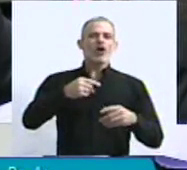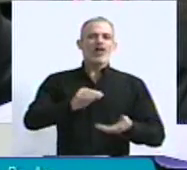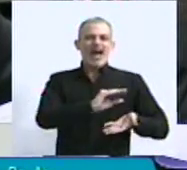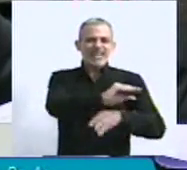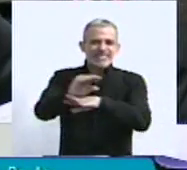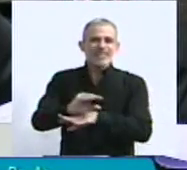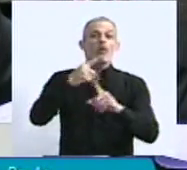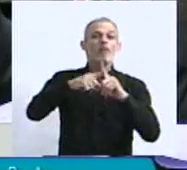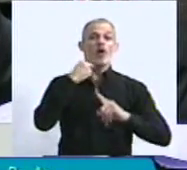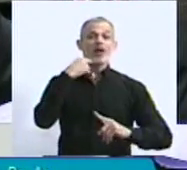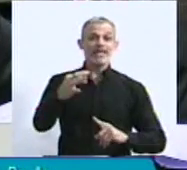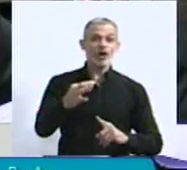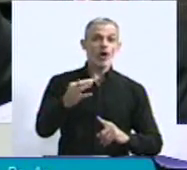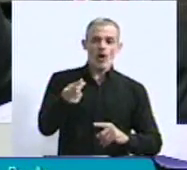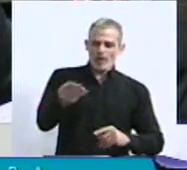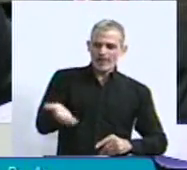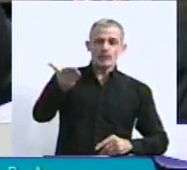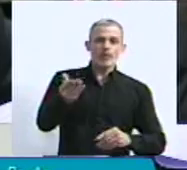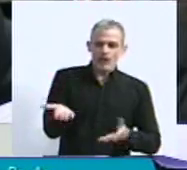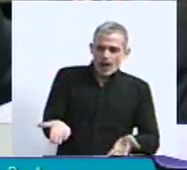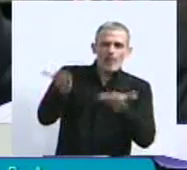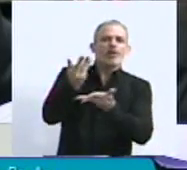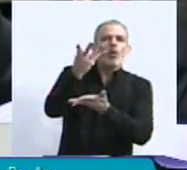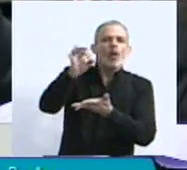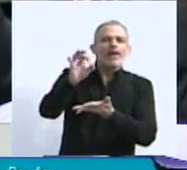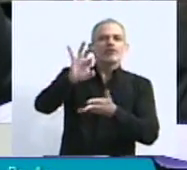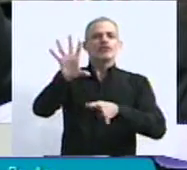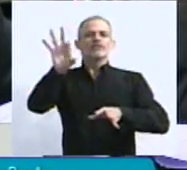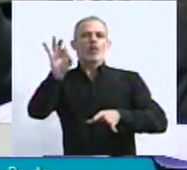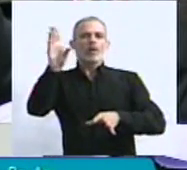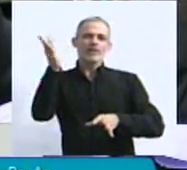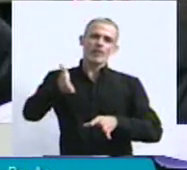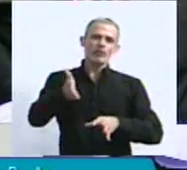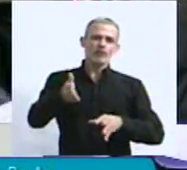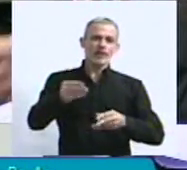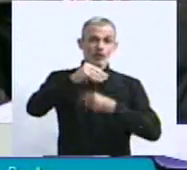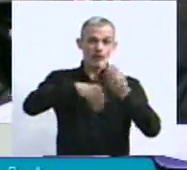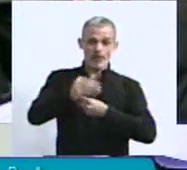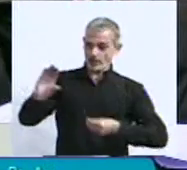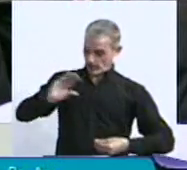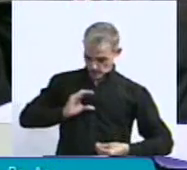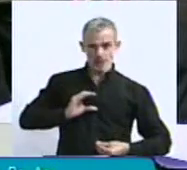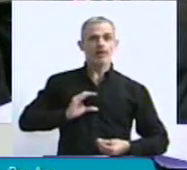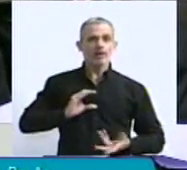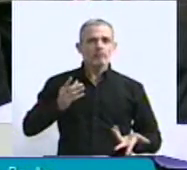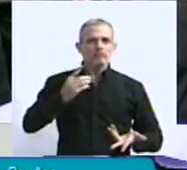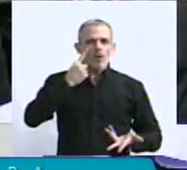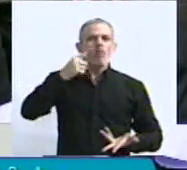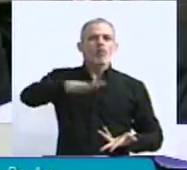hijo elevaba sus presupuestos en un 40 o 50%. Es decir, los